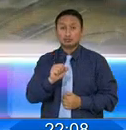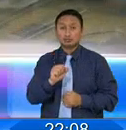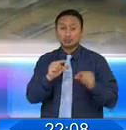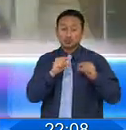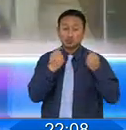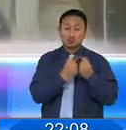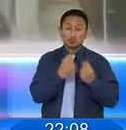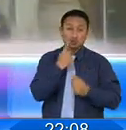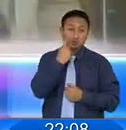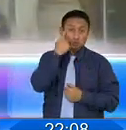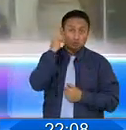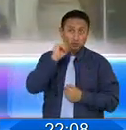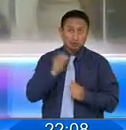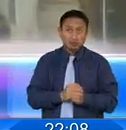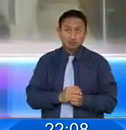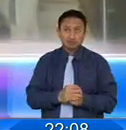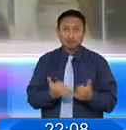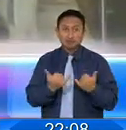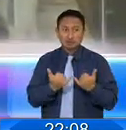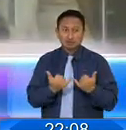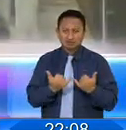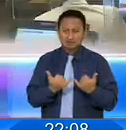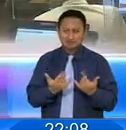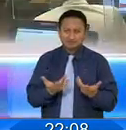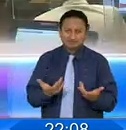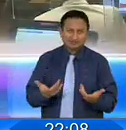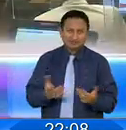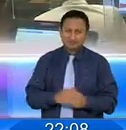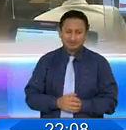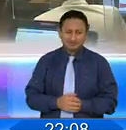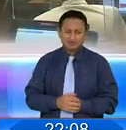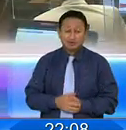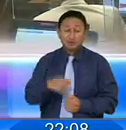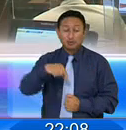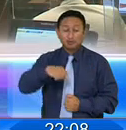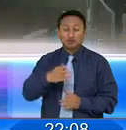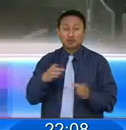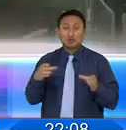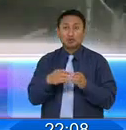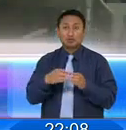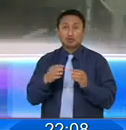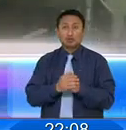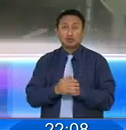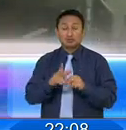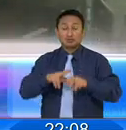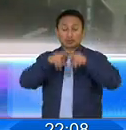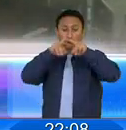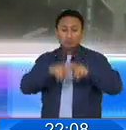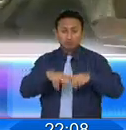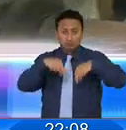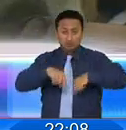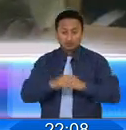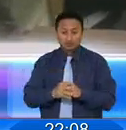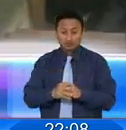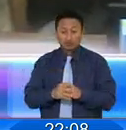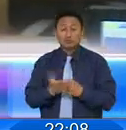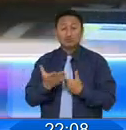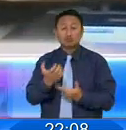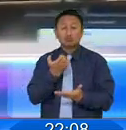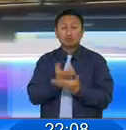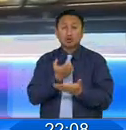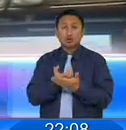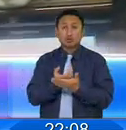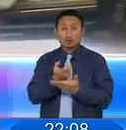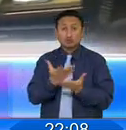correísmo. También se fue con un sabor agridulce. De las manos se le fue comisiones como la de fiscalización o régimen económico que